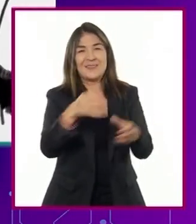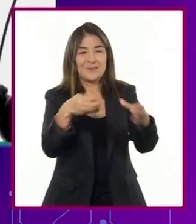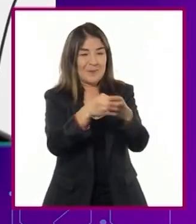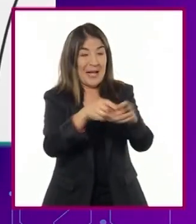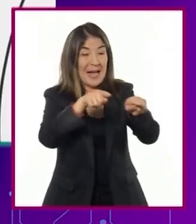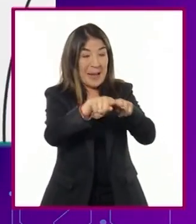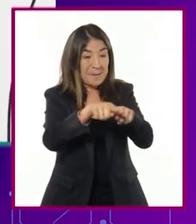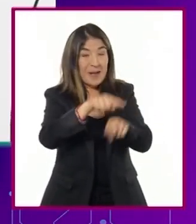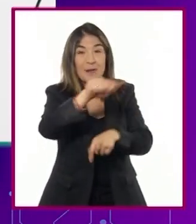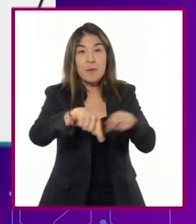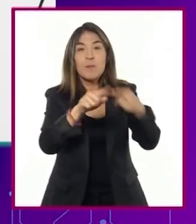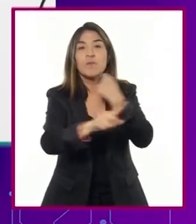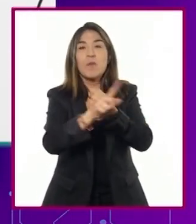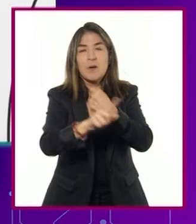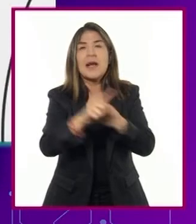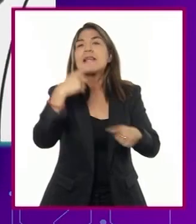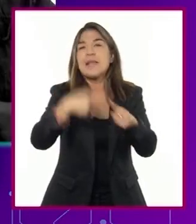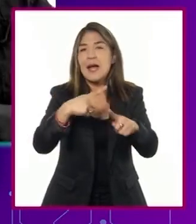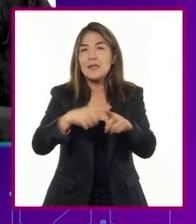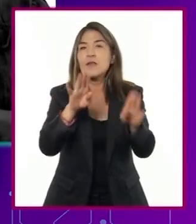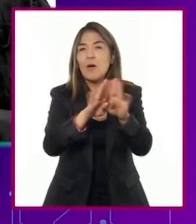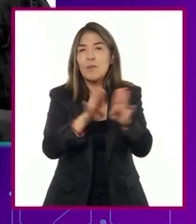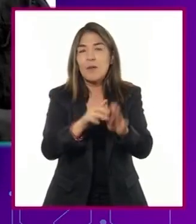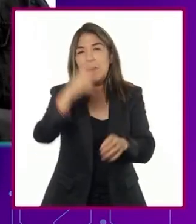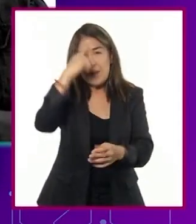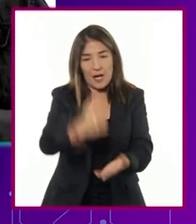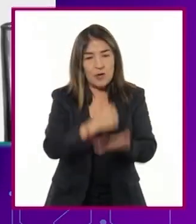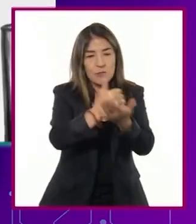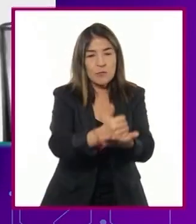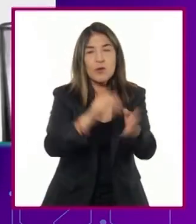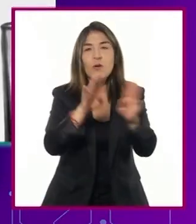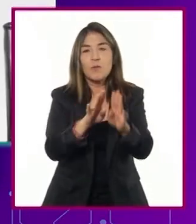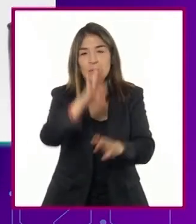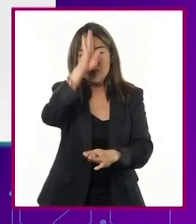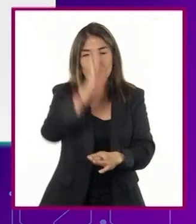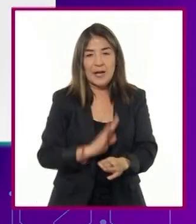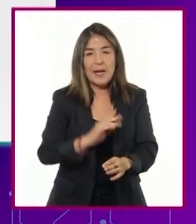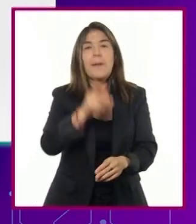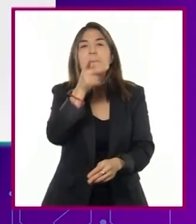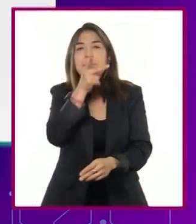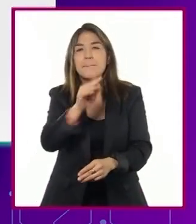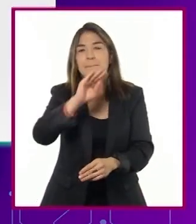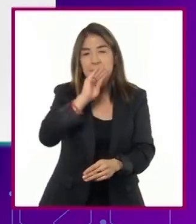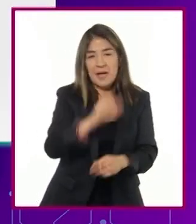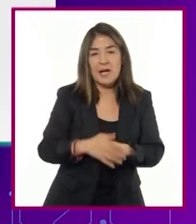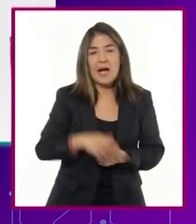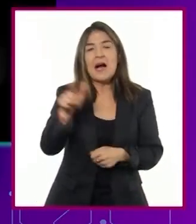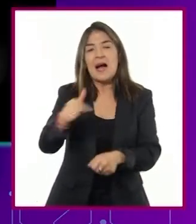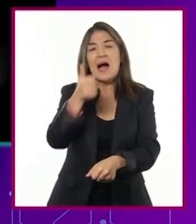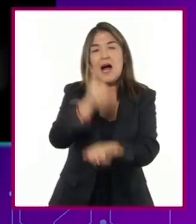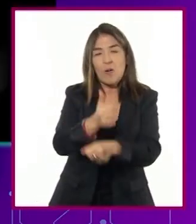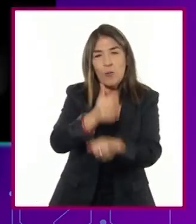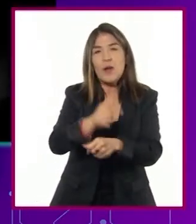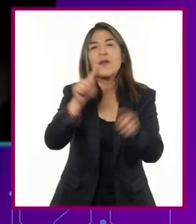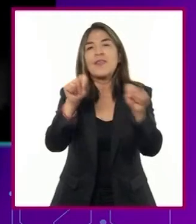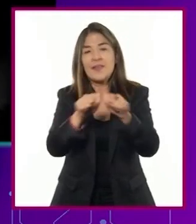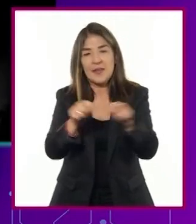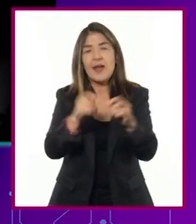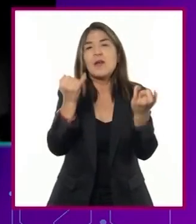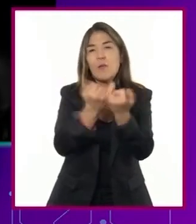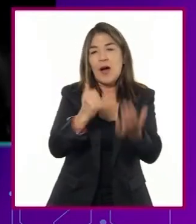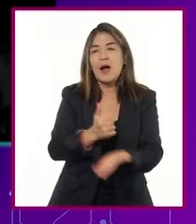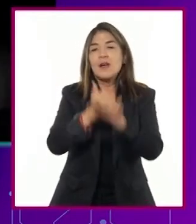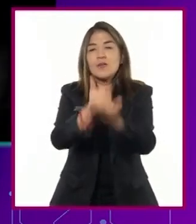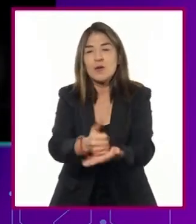en la mediación son el padre o la madre, un hermano mayor, las abuelas o tías, entre otros. Sus